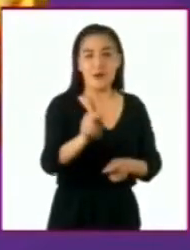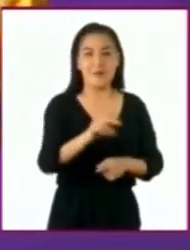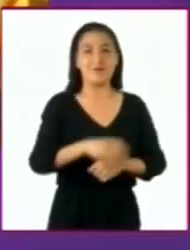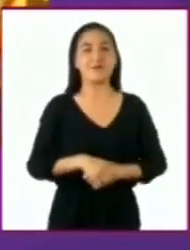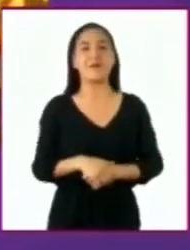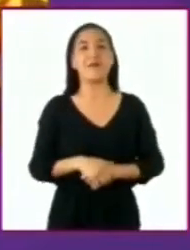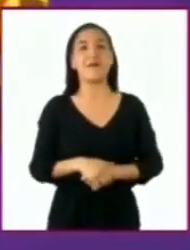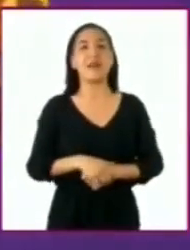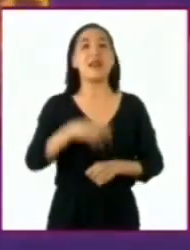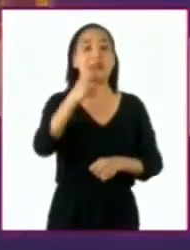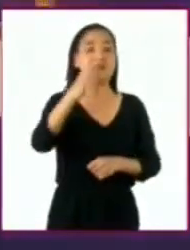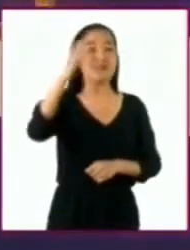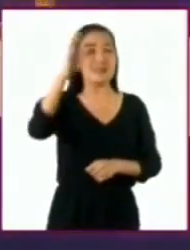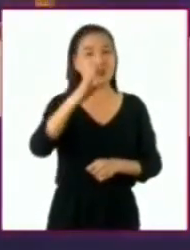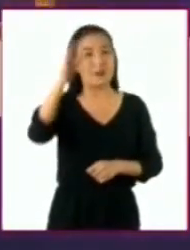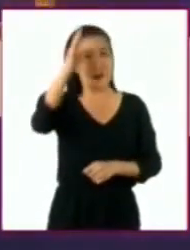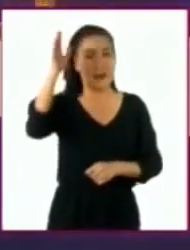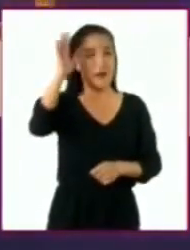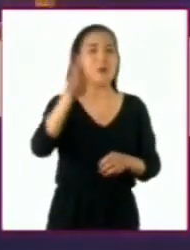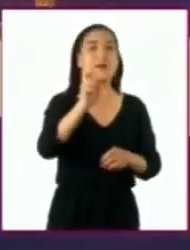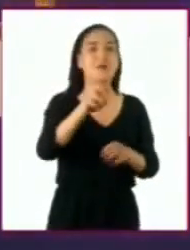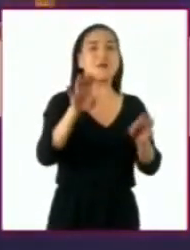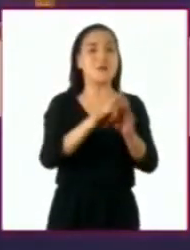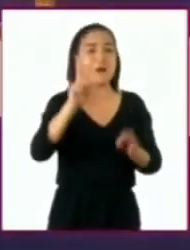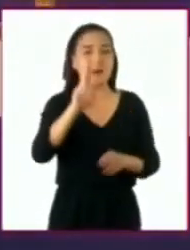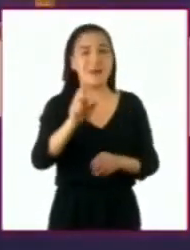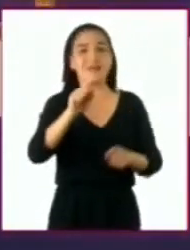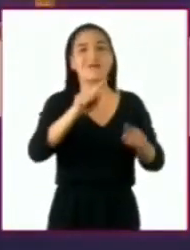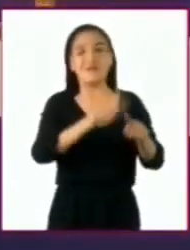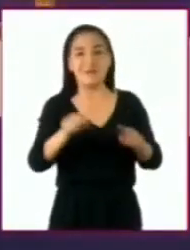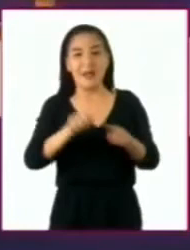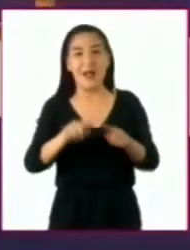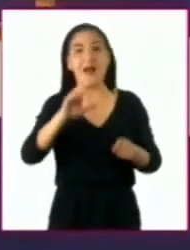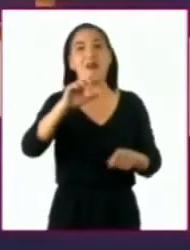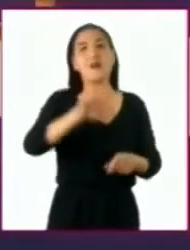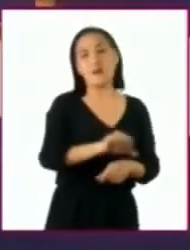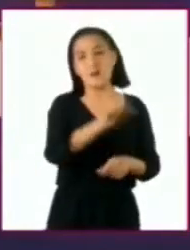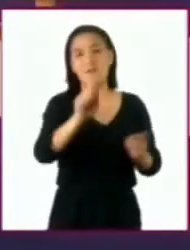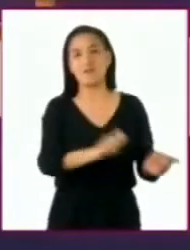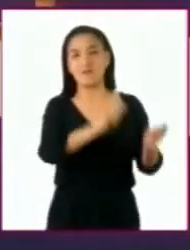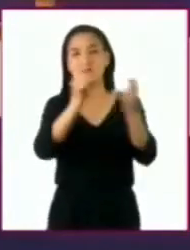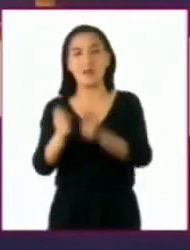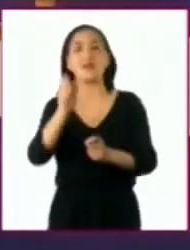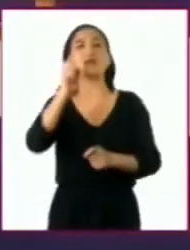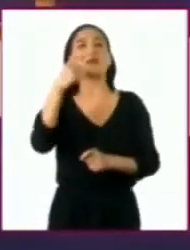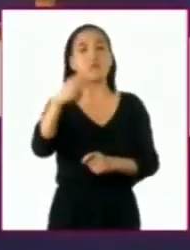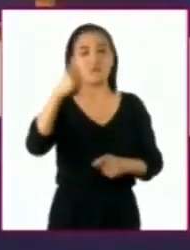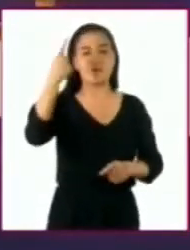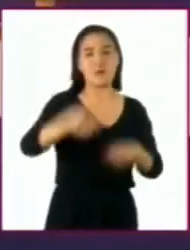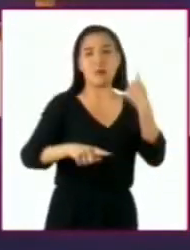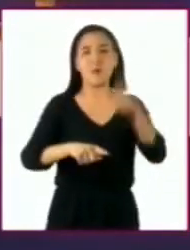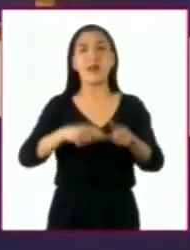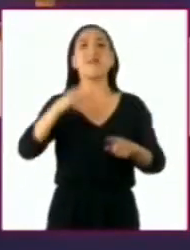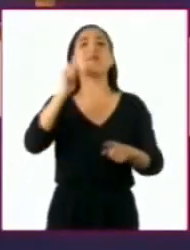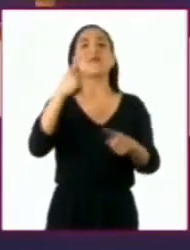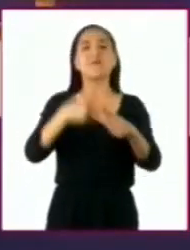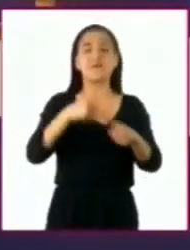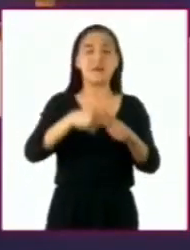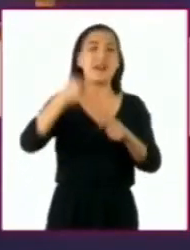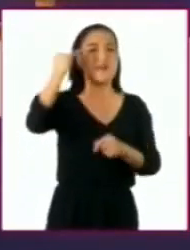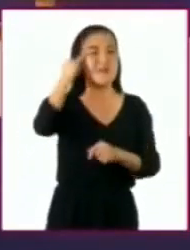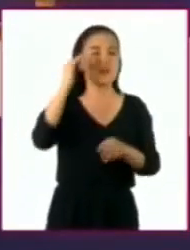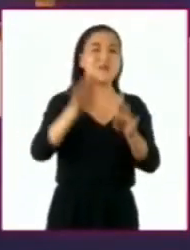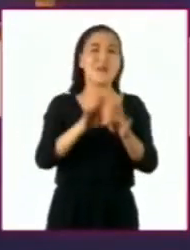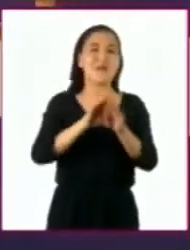Motolinía o Toribio de Benavente o Paredes seguidamente pasará a arremeter contra los tributos que pesan sobre los indios. De esta